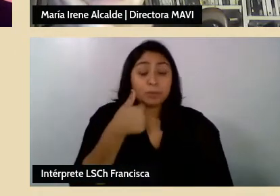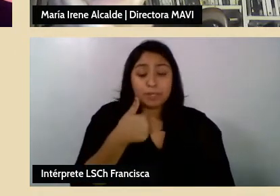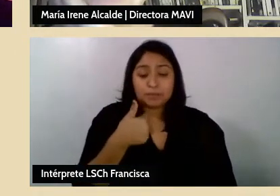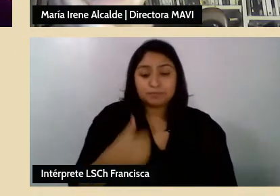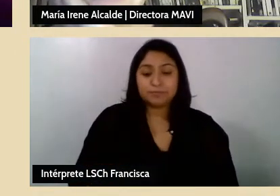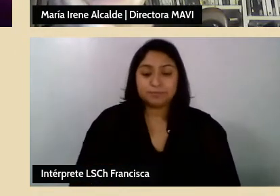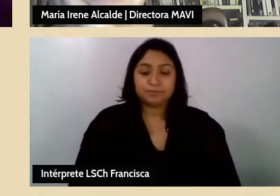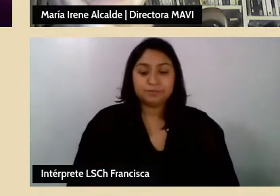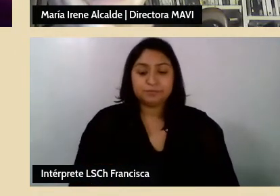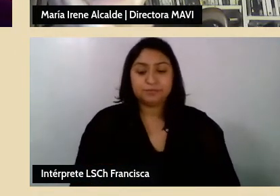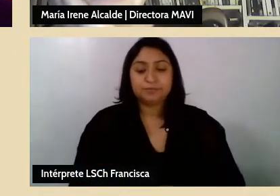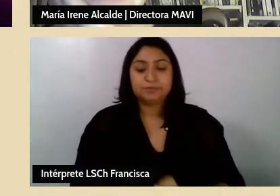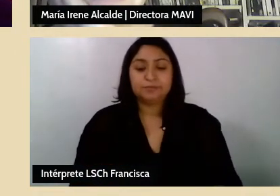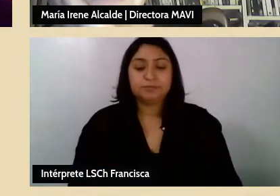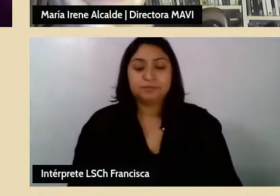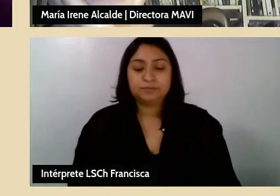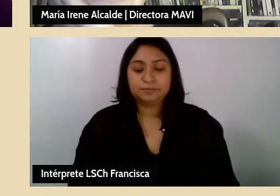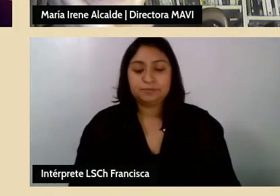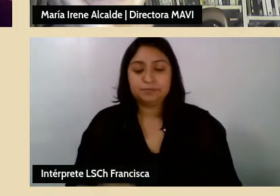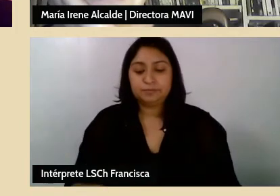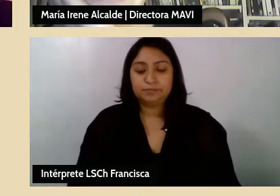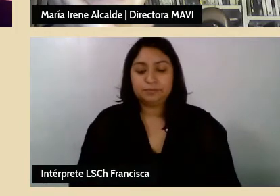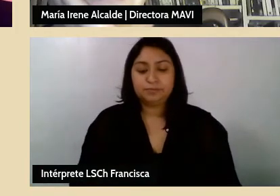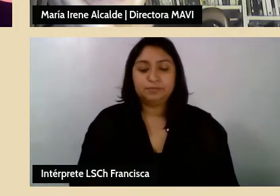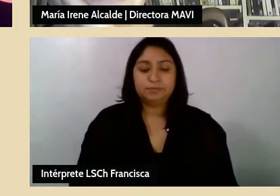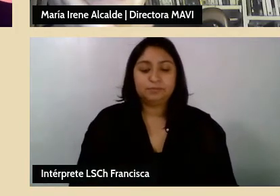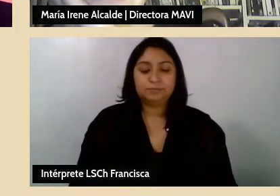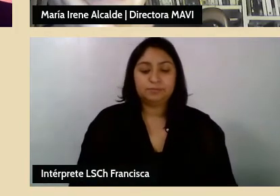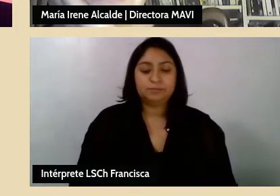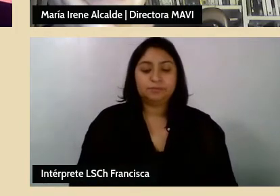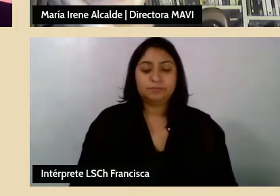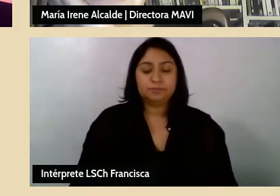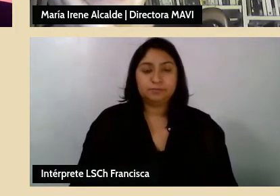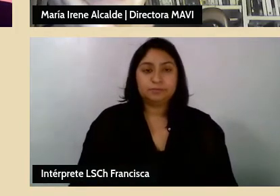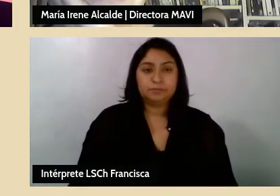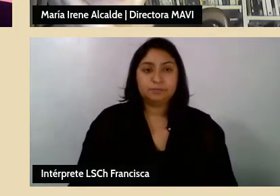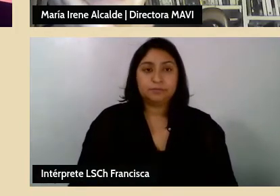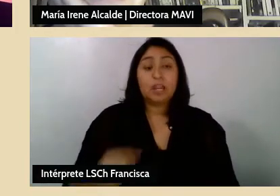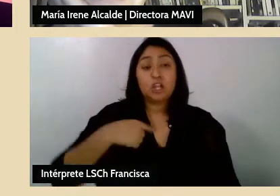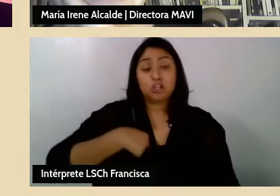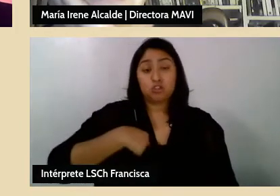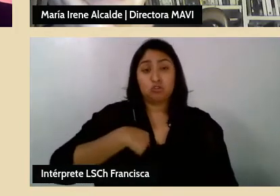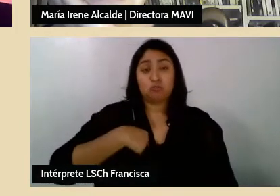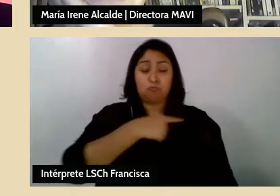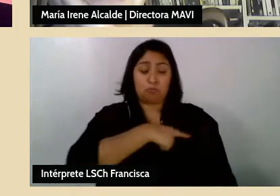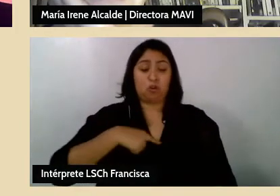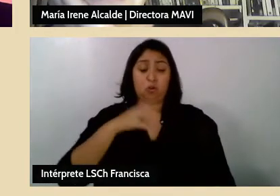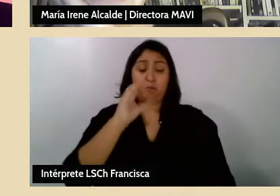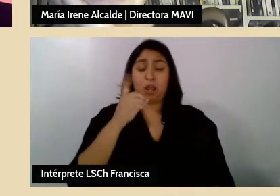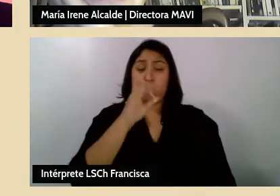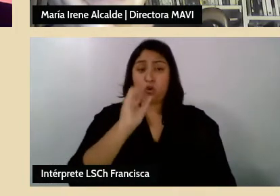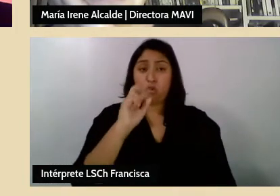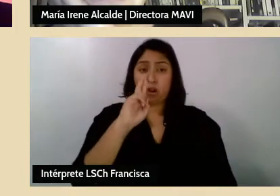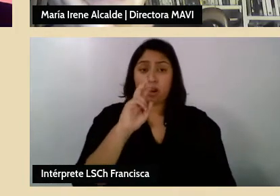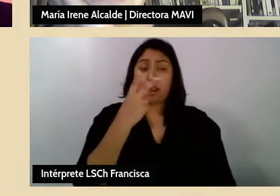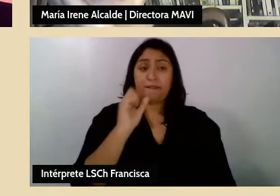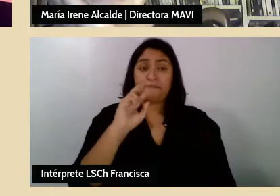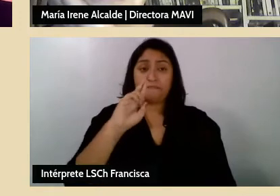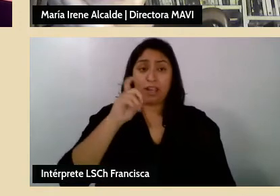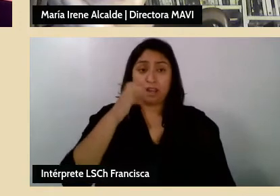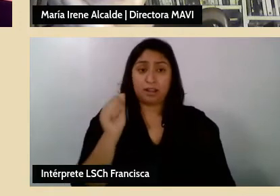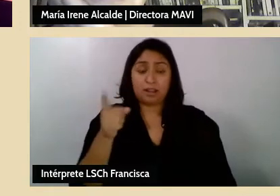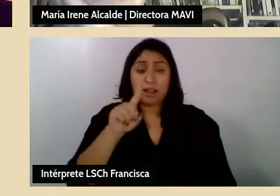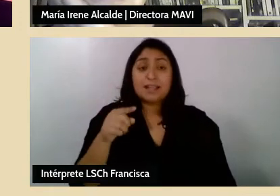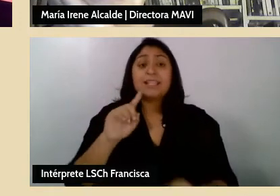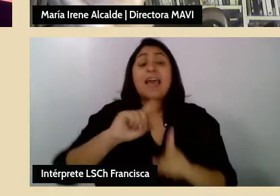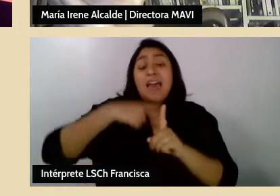Qué bueno. Ya, bueno, soy Óscar Vargas y yo soy, aparte de trabajar en el área de